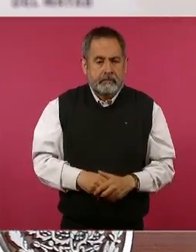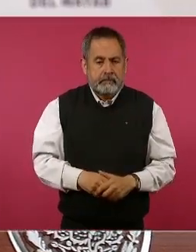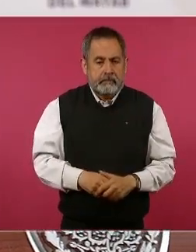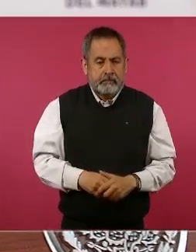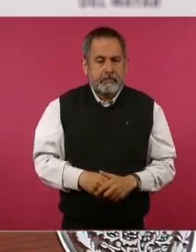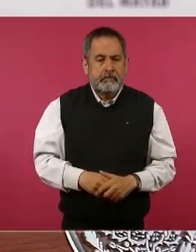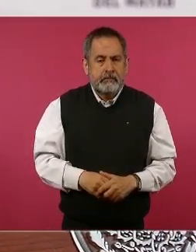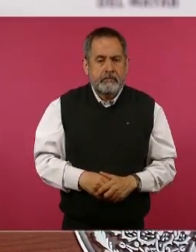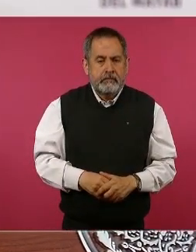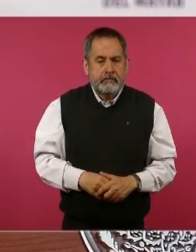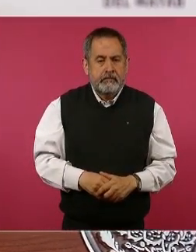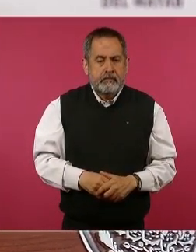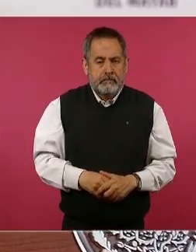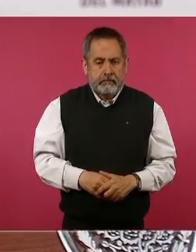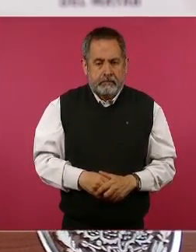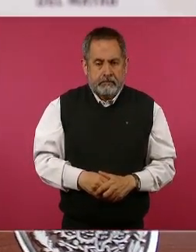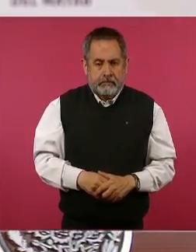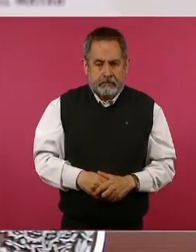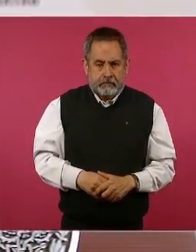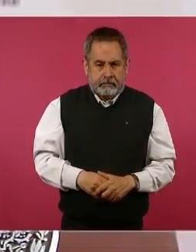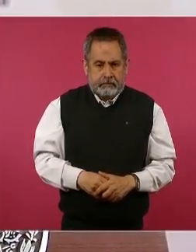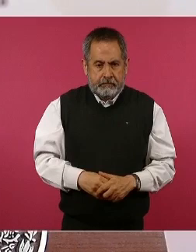se reduce el número,